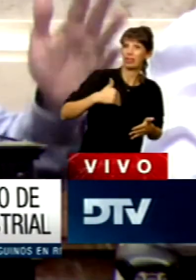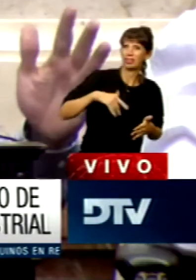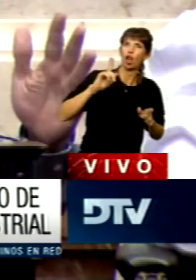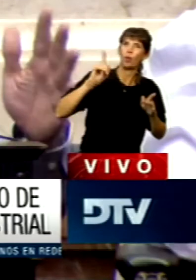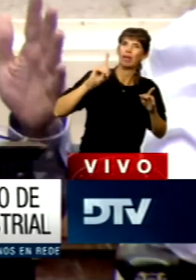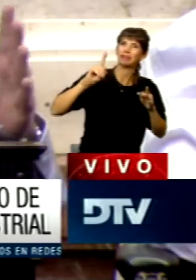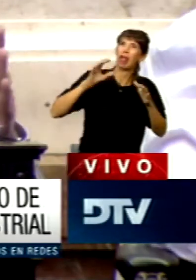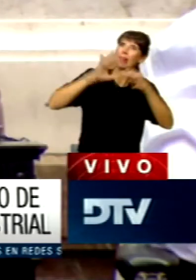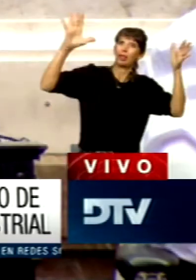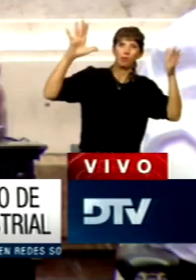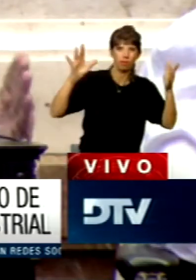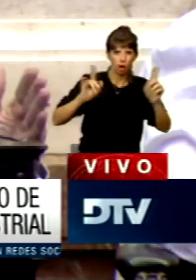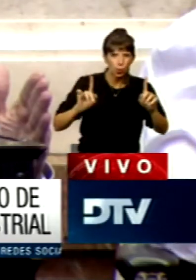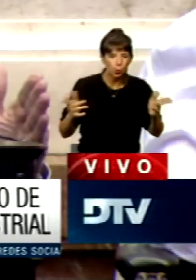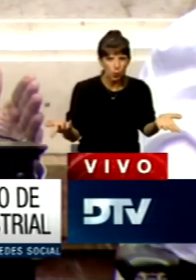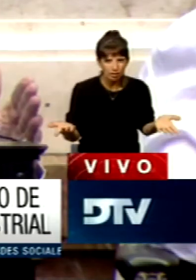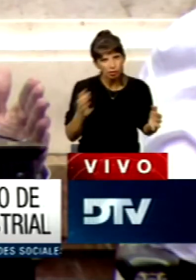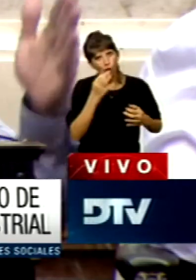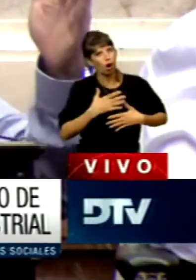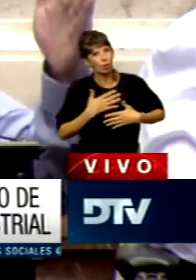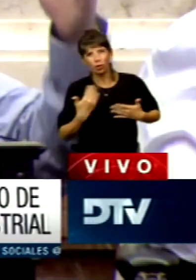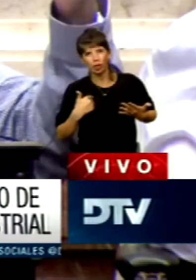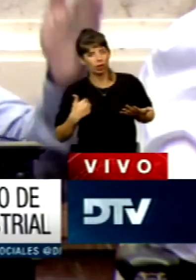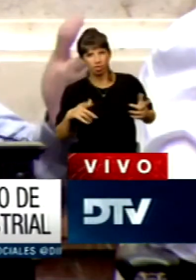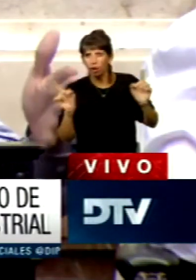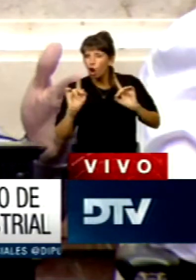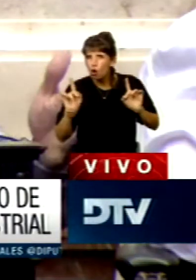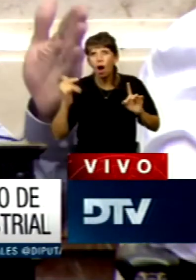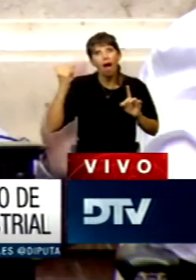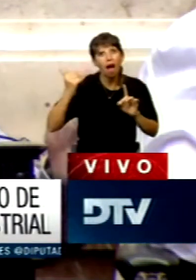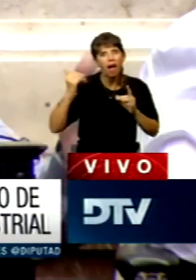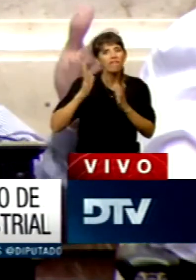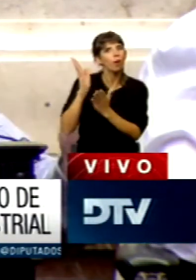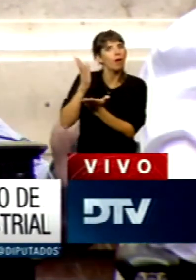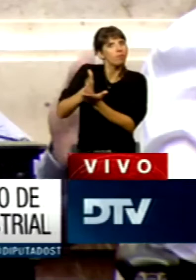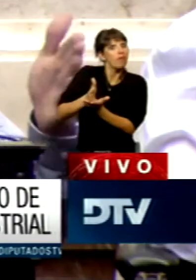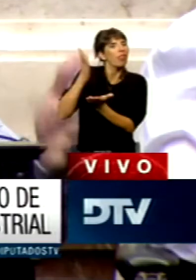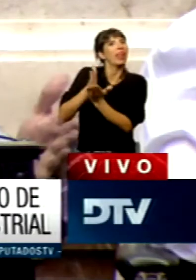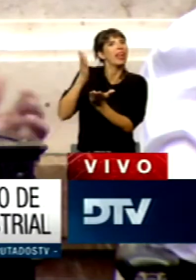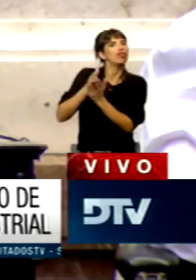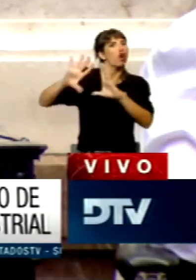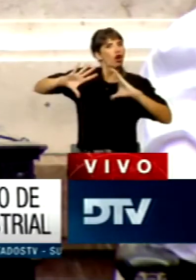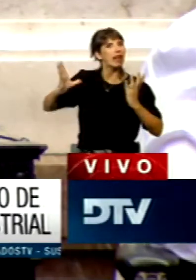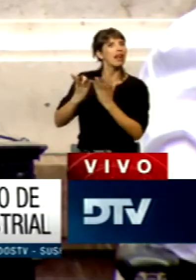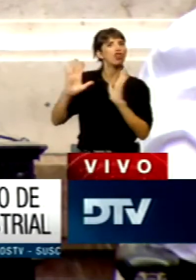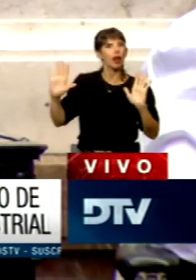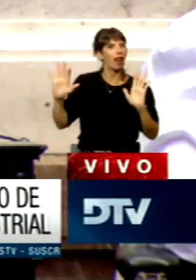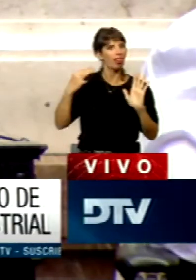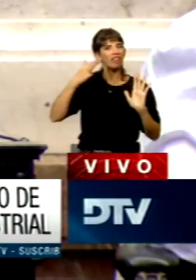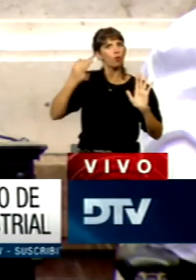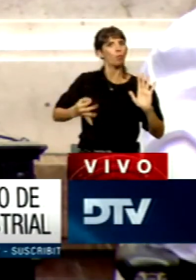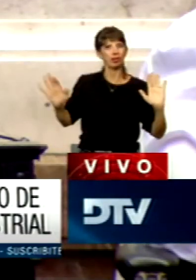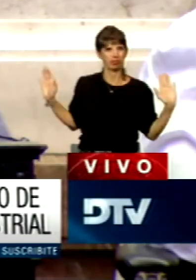y hacemos lo que queremos. Acá está de por medio el derecho internacional y tenemos que